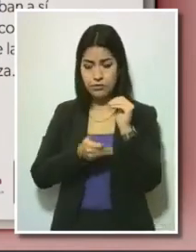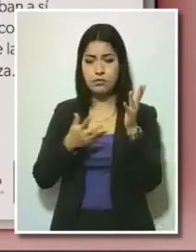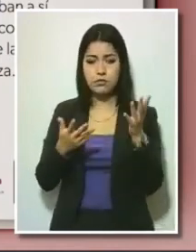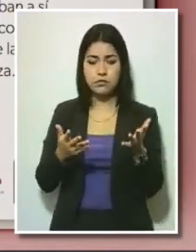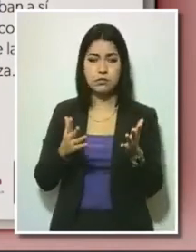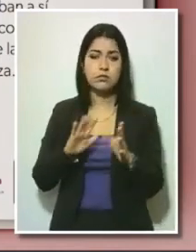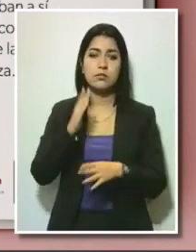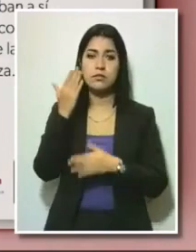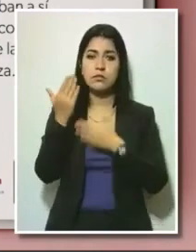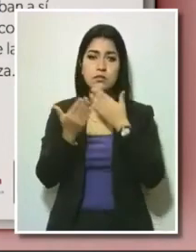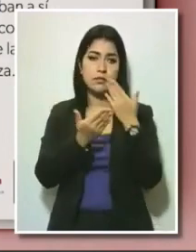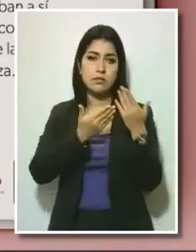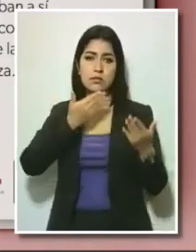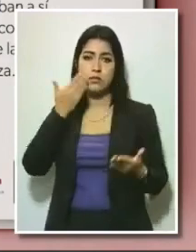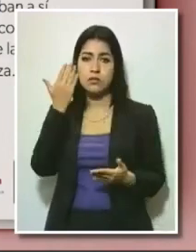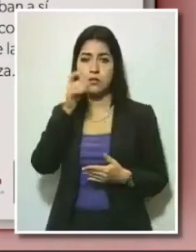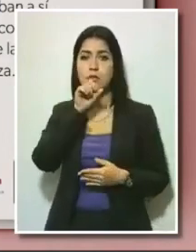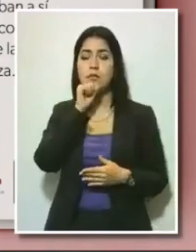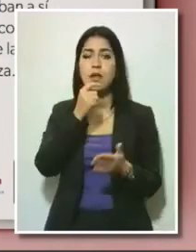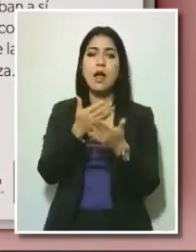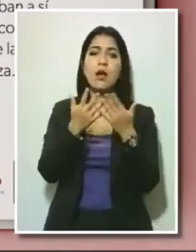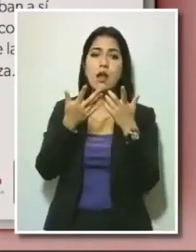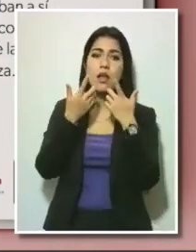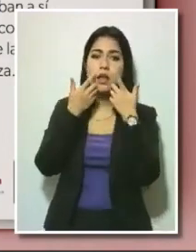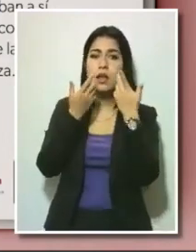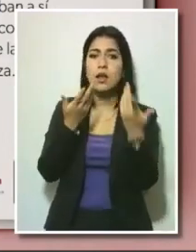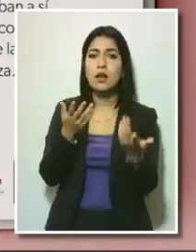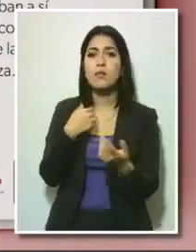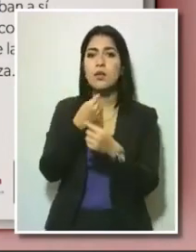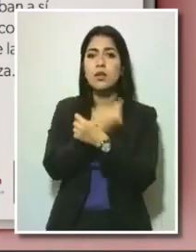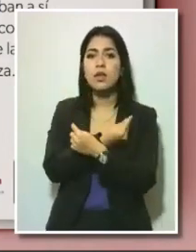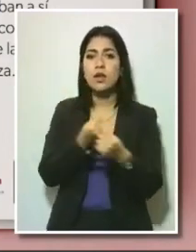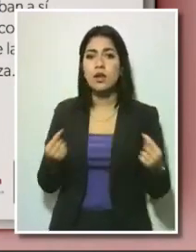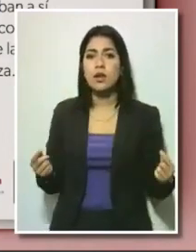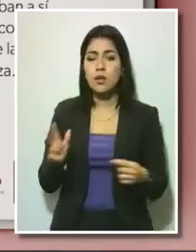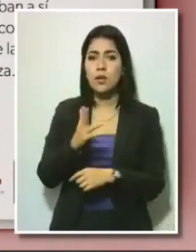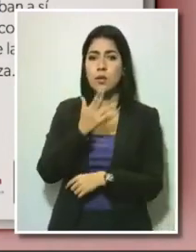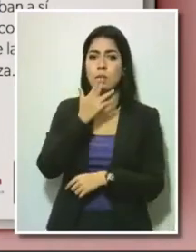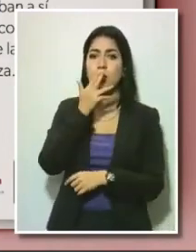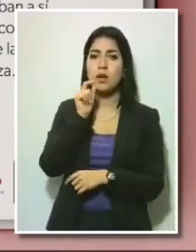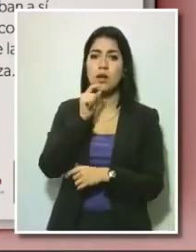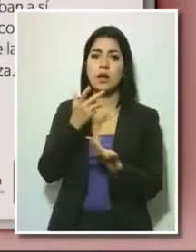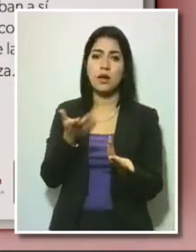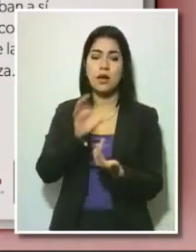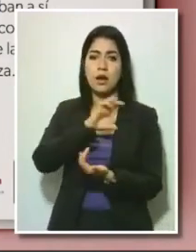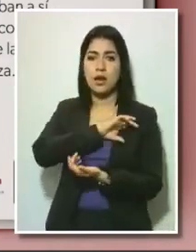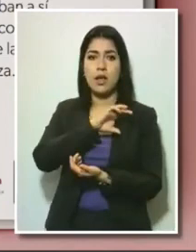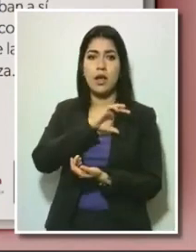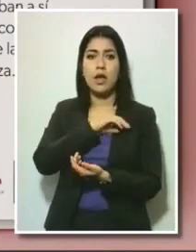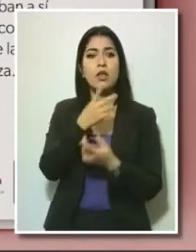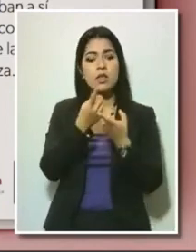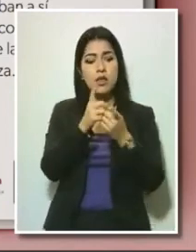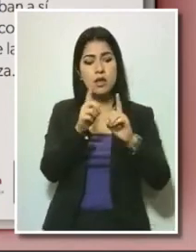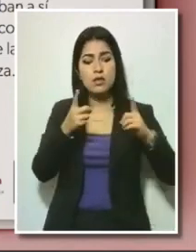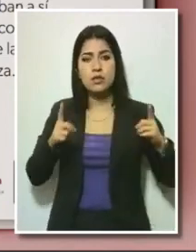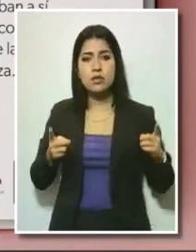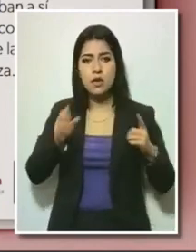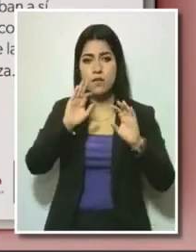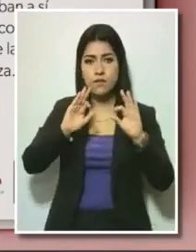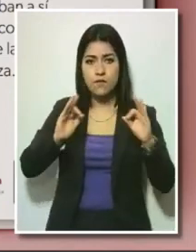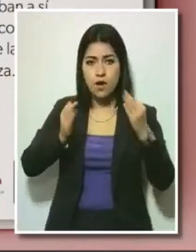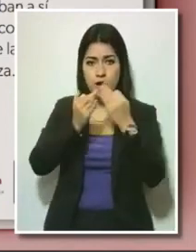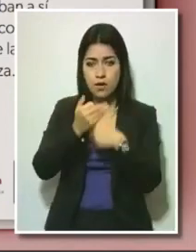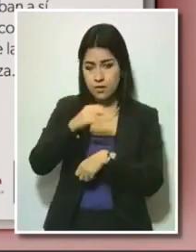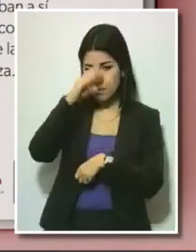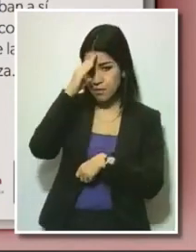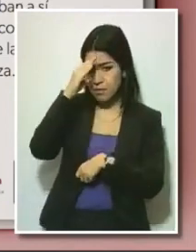y juventudes que valoren sus potencialidades cognitivas, físicas y afectivas. Desarrollen una forma de pensar propia